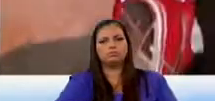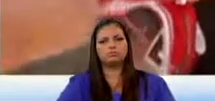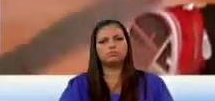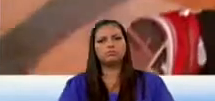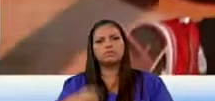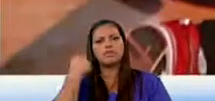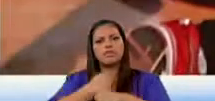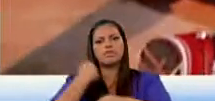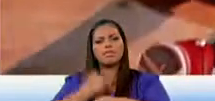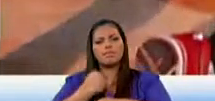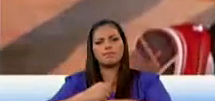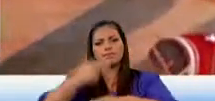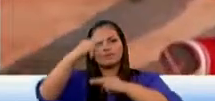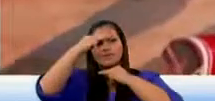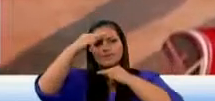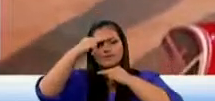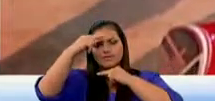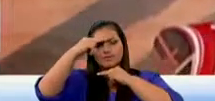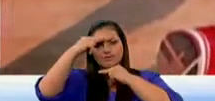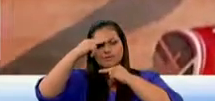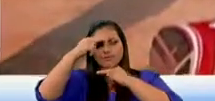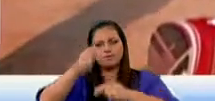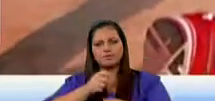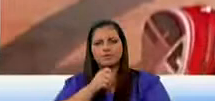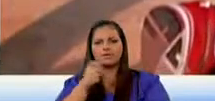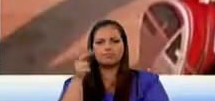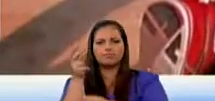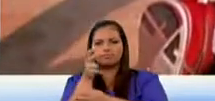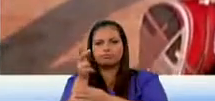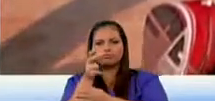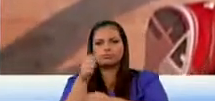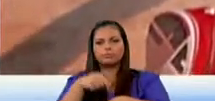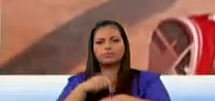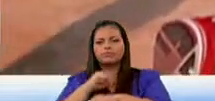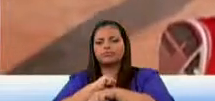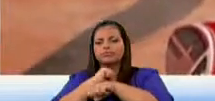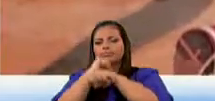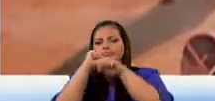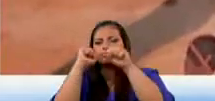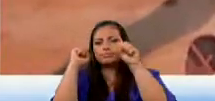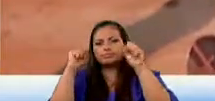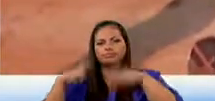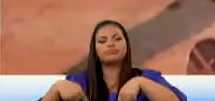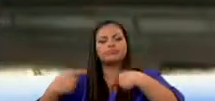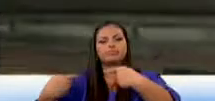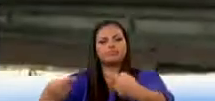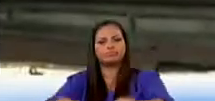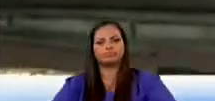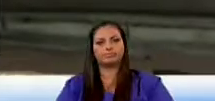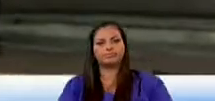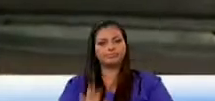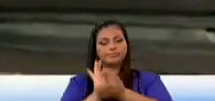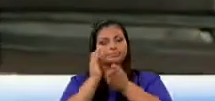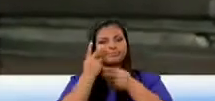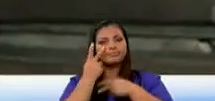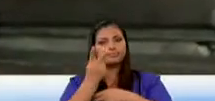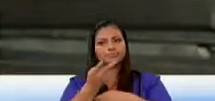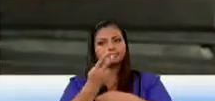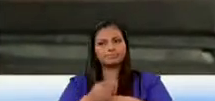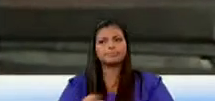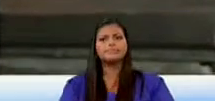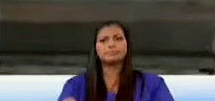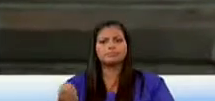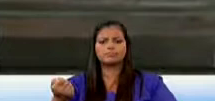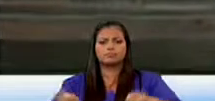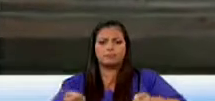televisión Señal Abierta y lo hace en el turno de la madrugada. Personas que observaron el accidente indicaron que hizo lo